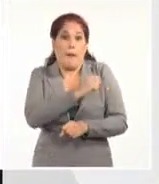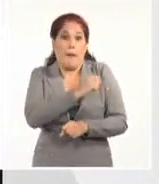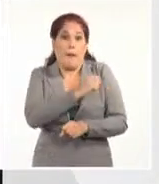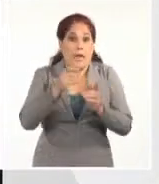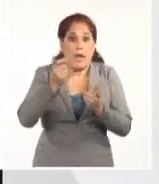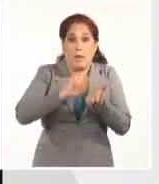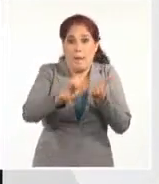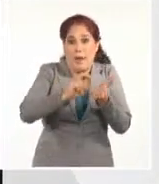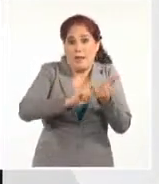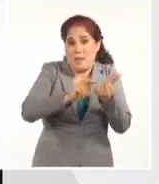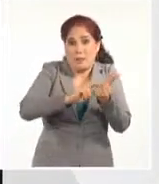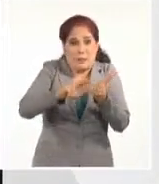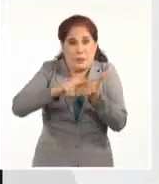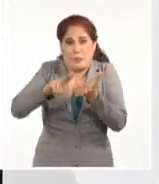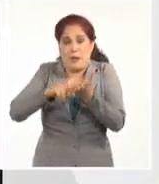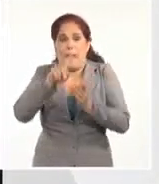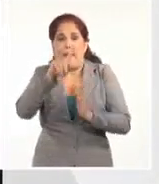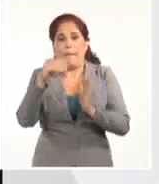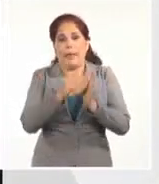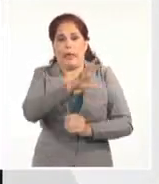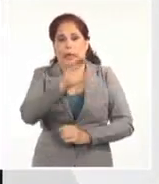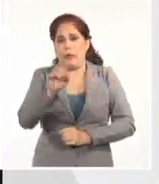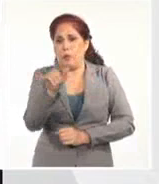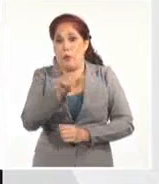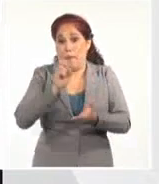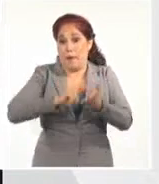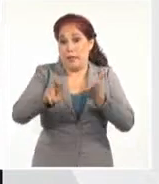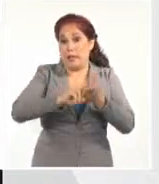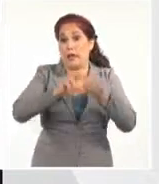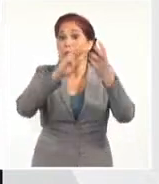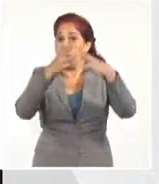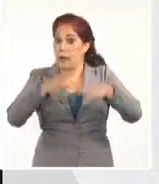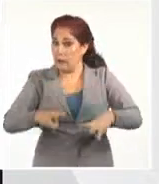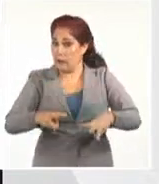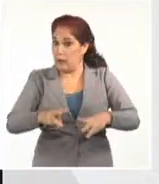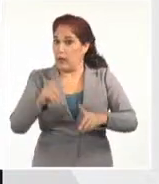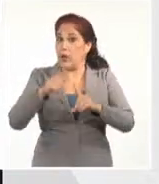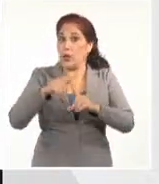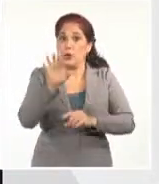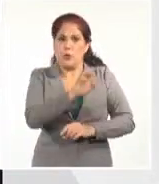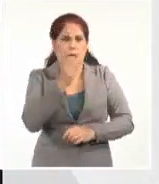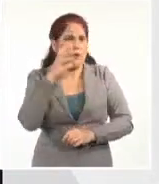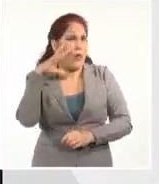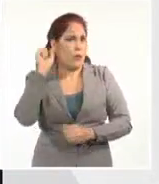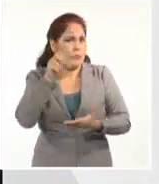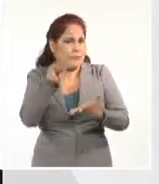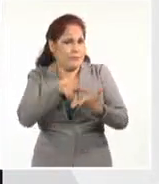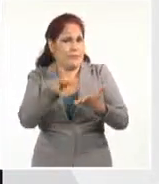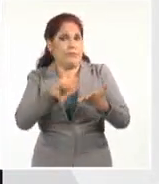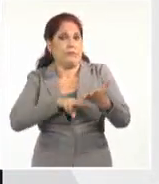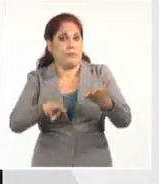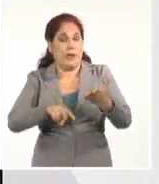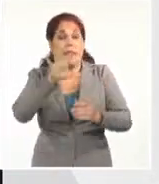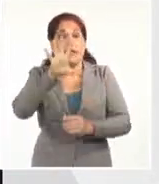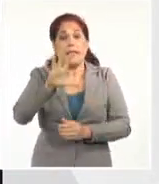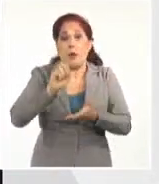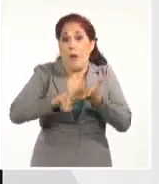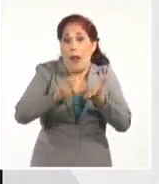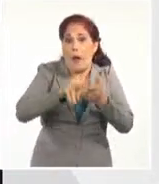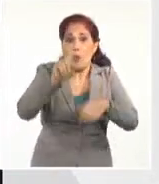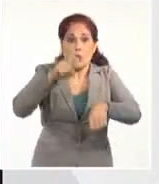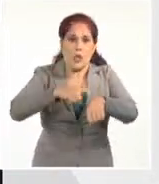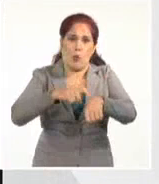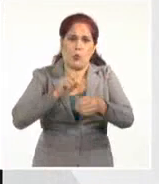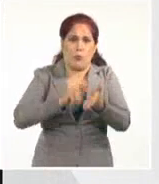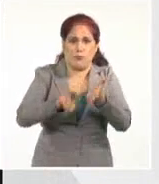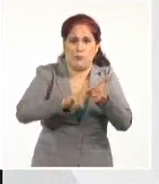día entonces aparte de esto si tú ves los tweets que pones es capaz de poner hasta cinco tweets en el mismo segundos o lo que